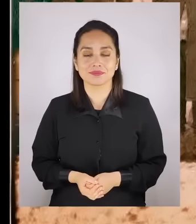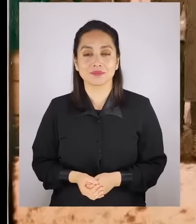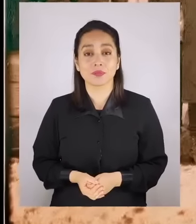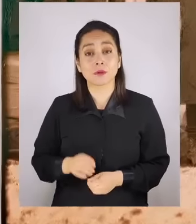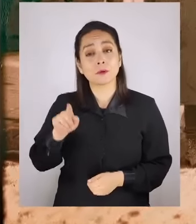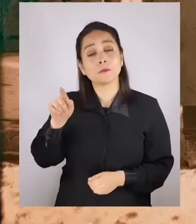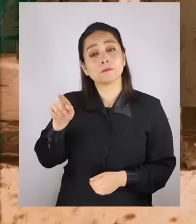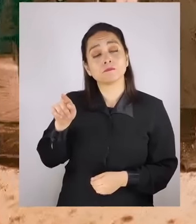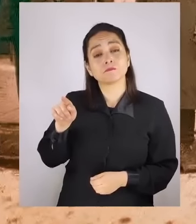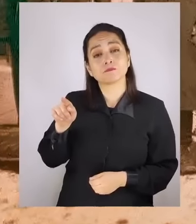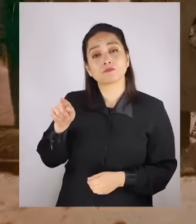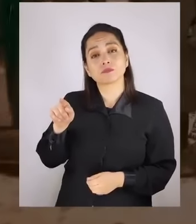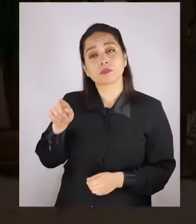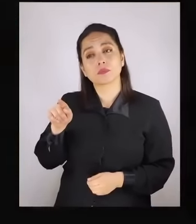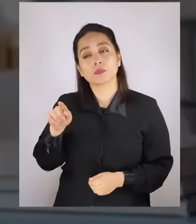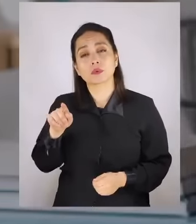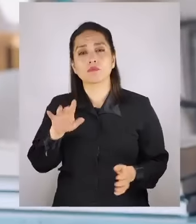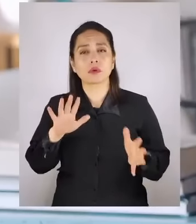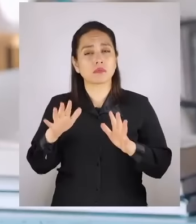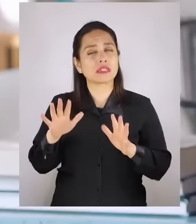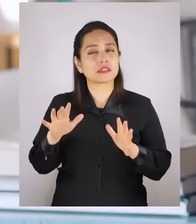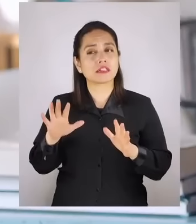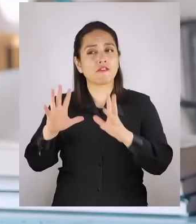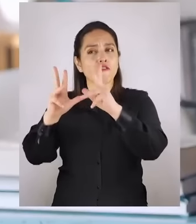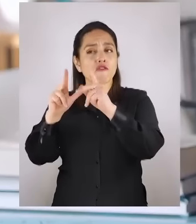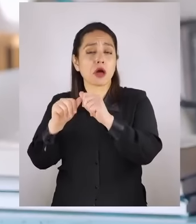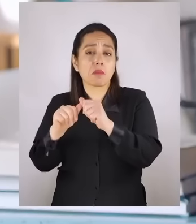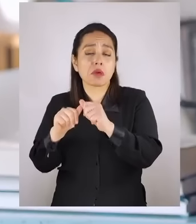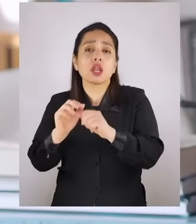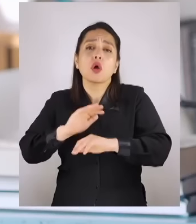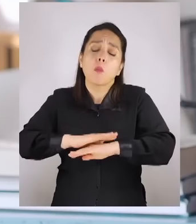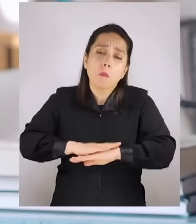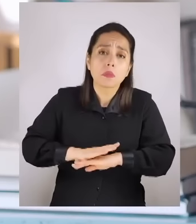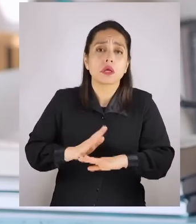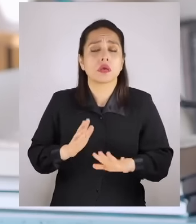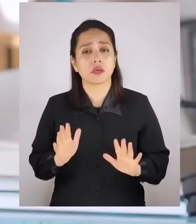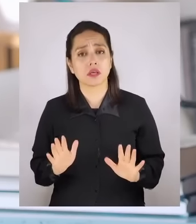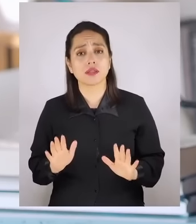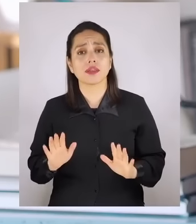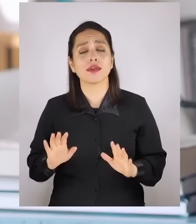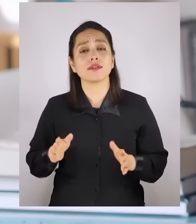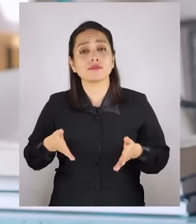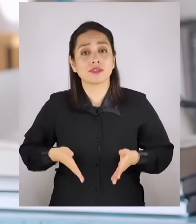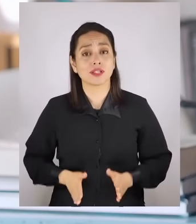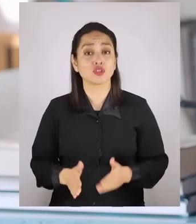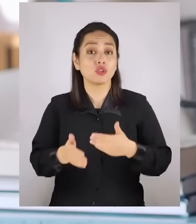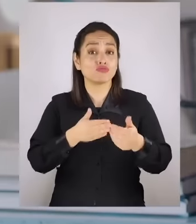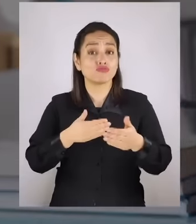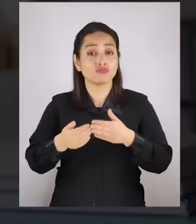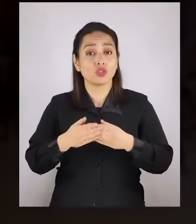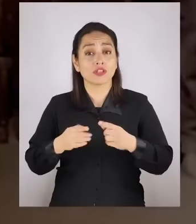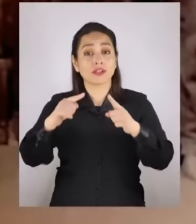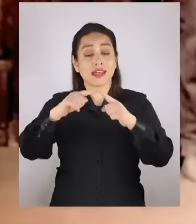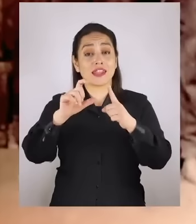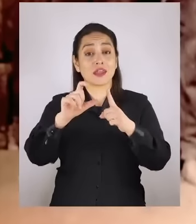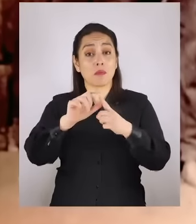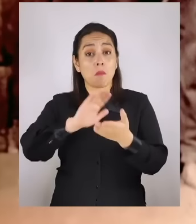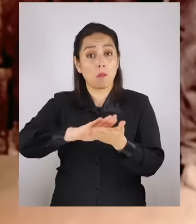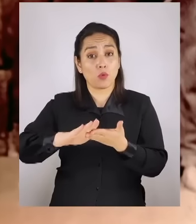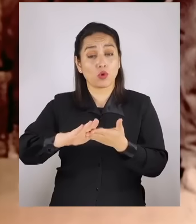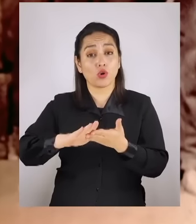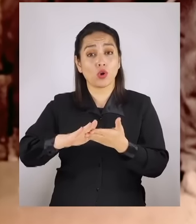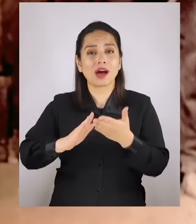Fue aparentemente una familia humilde, nació en Edimburgo a principios del siglo XIX. Nos